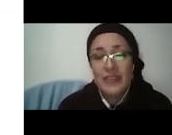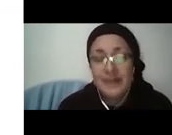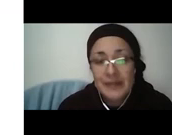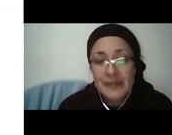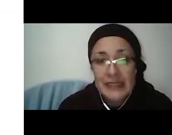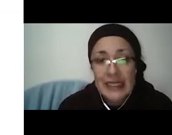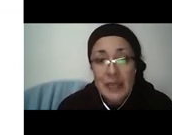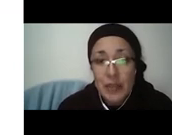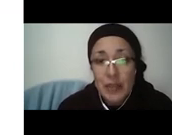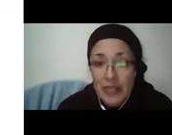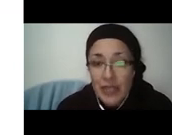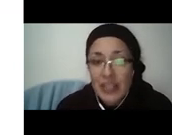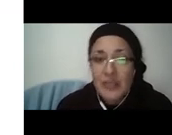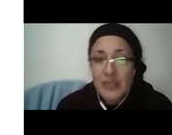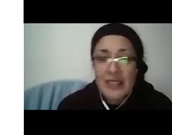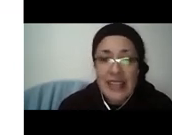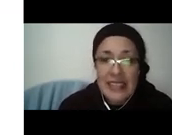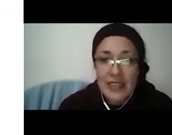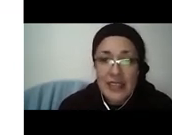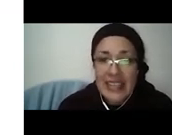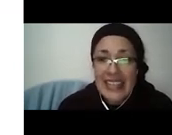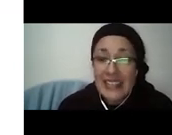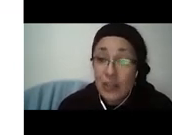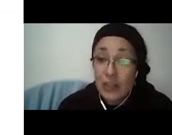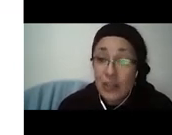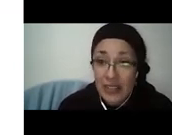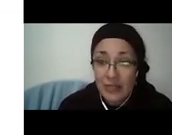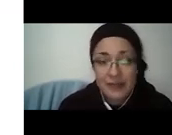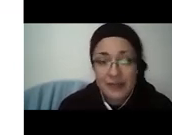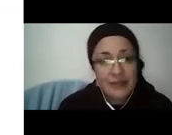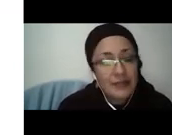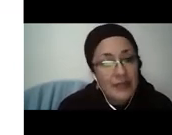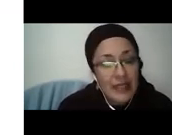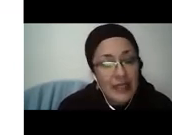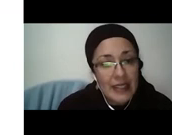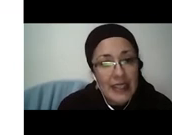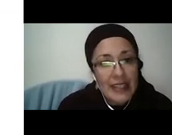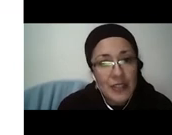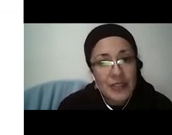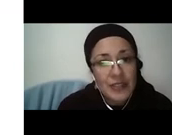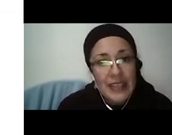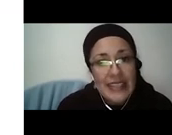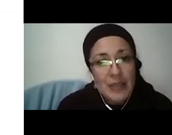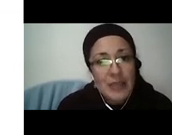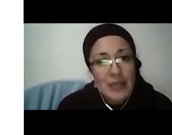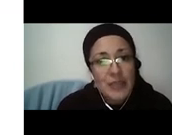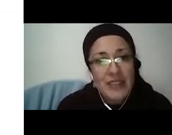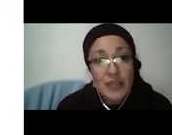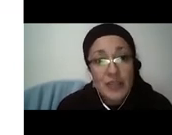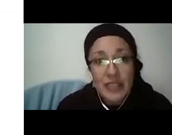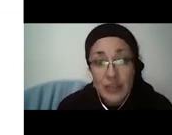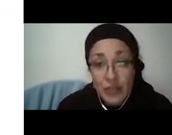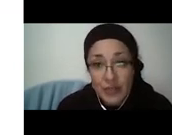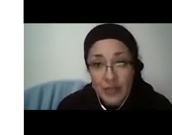construcción, pero las que ustedes observan aquí son aquellas que están operando en la región, y ahí podemos observar